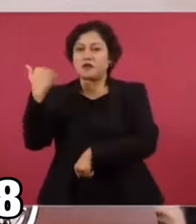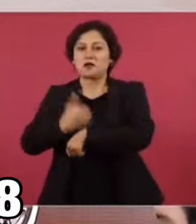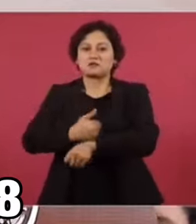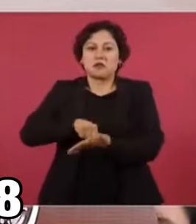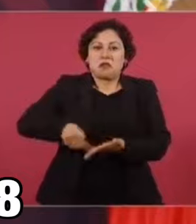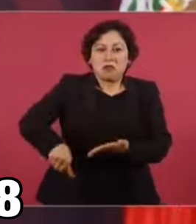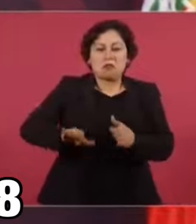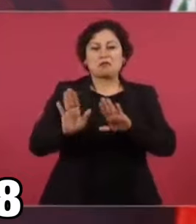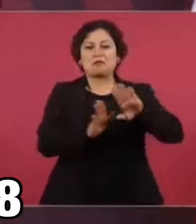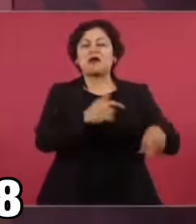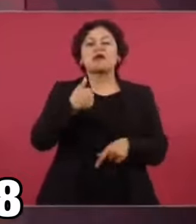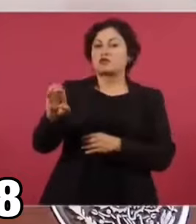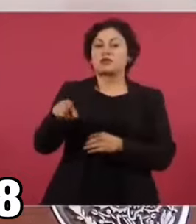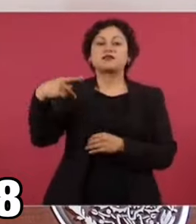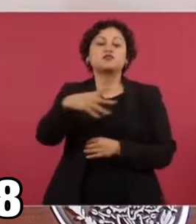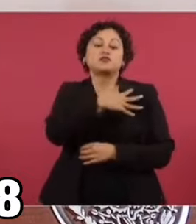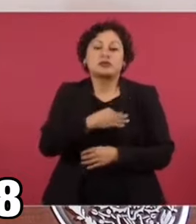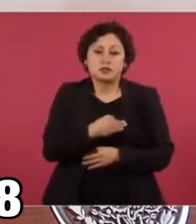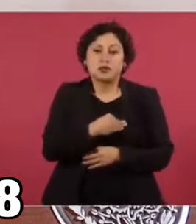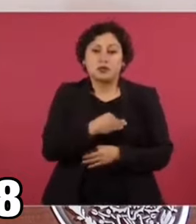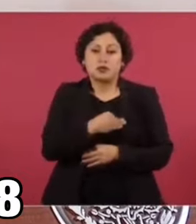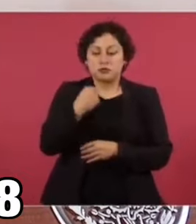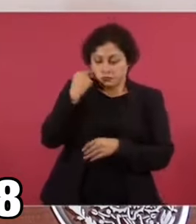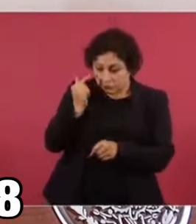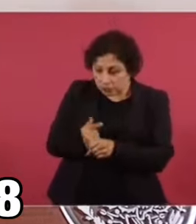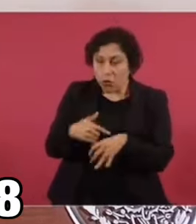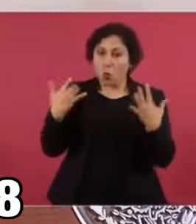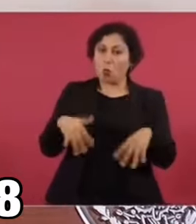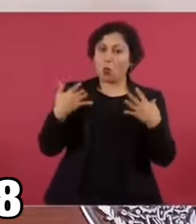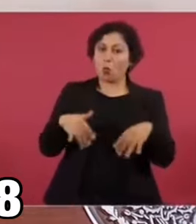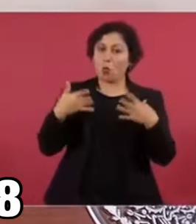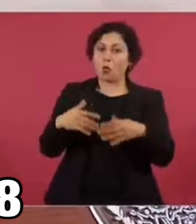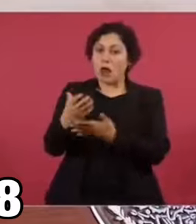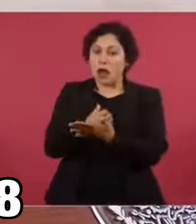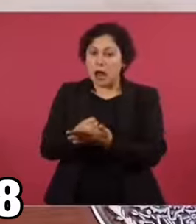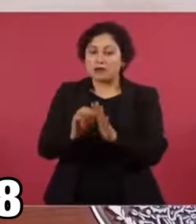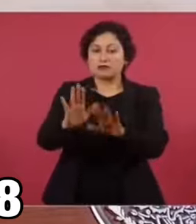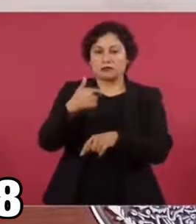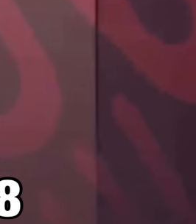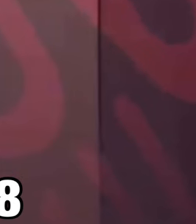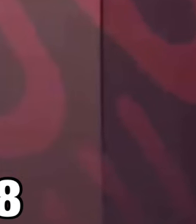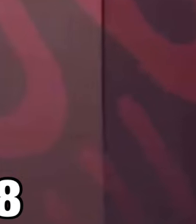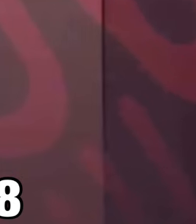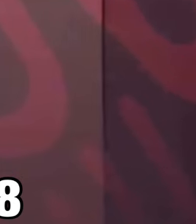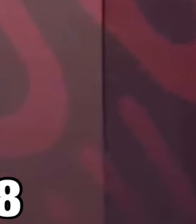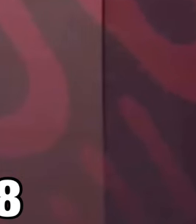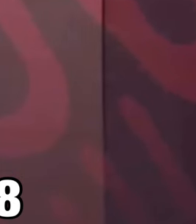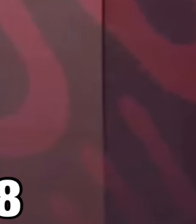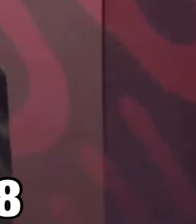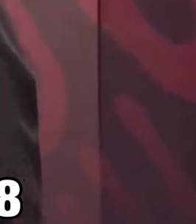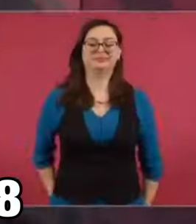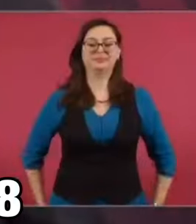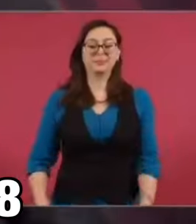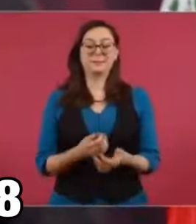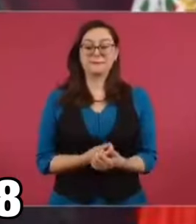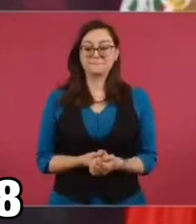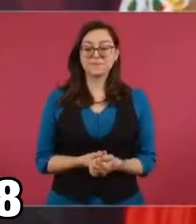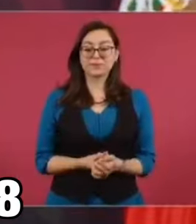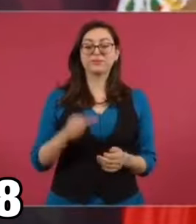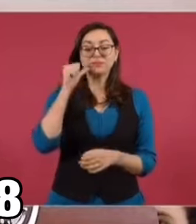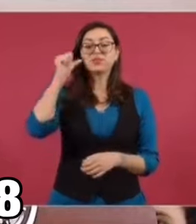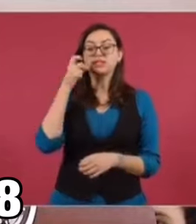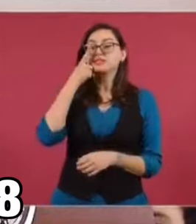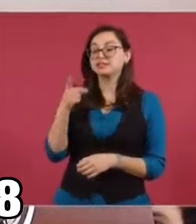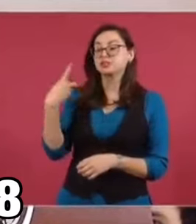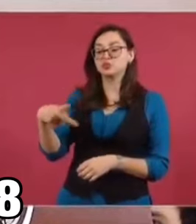enteré que el hijo de Krause gana, y es que quiero corregir porque me equivoqué en el video. En el video que ganaba 4 millones de dólares